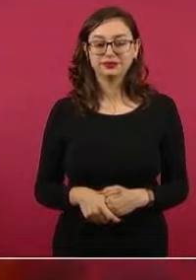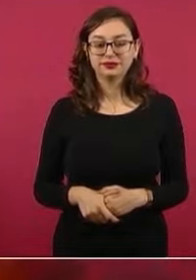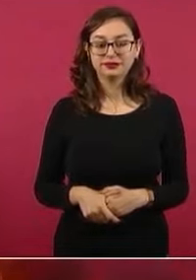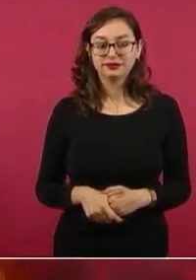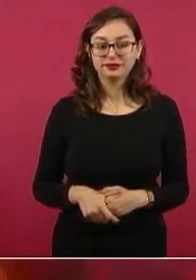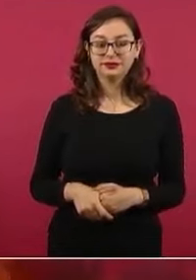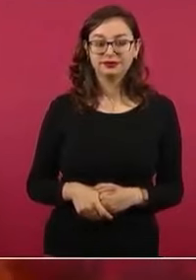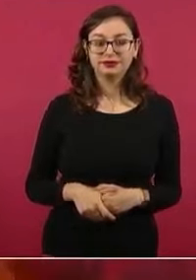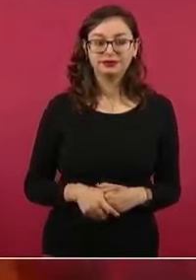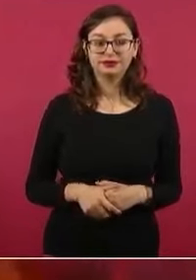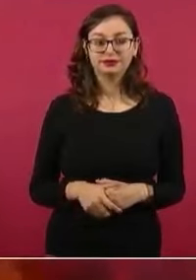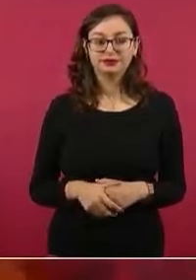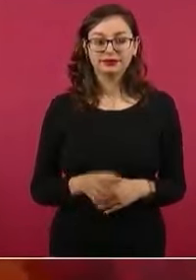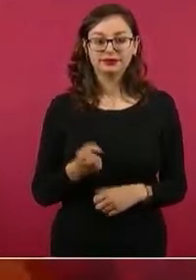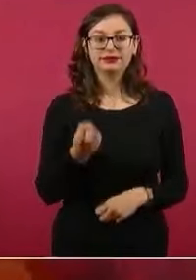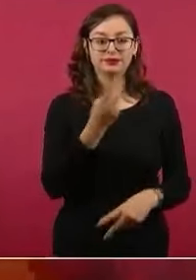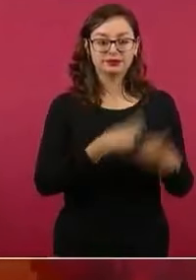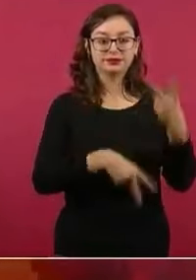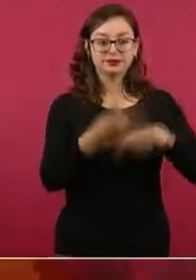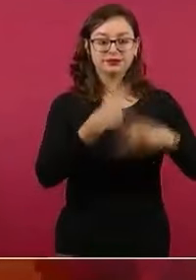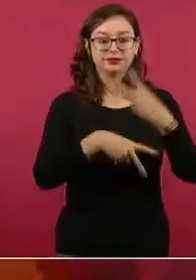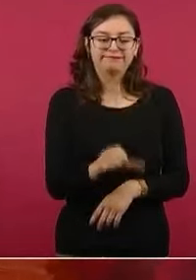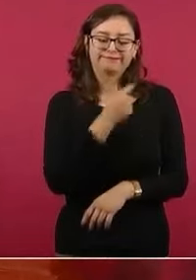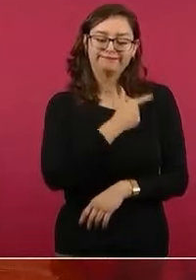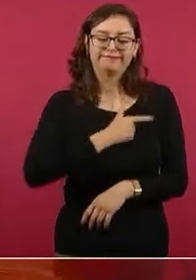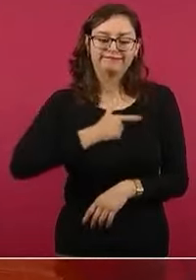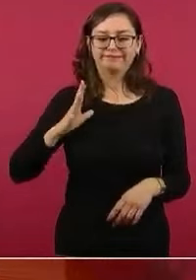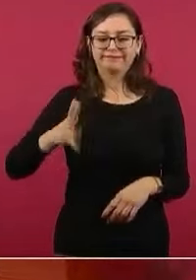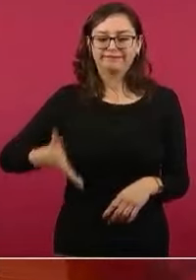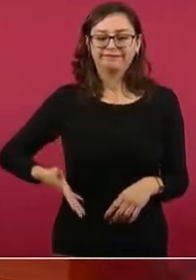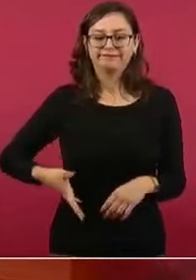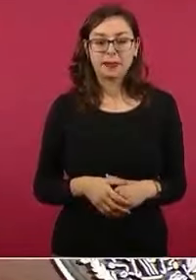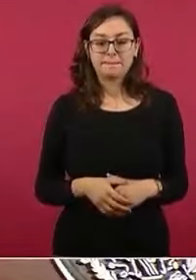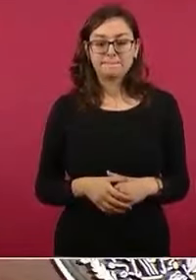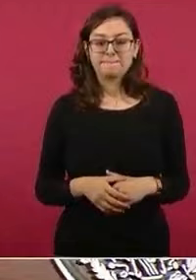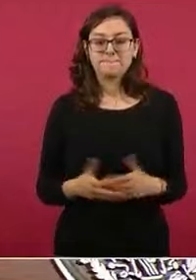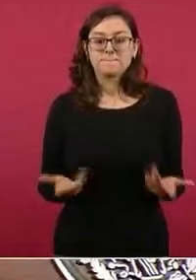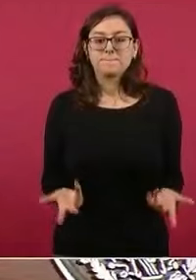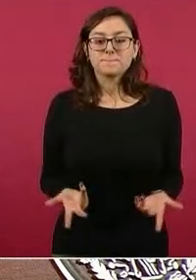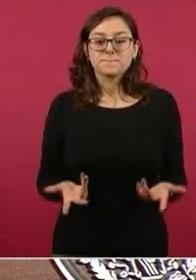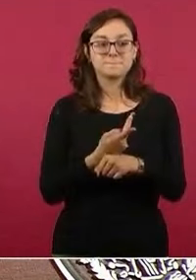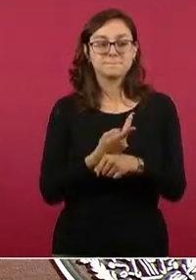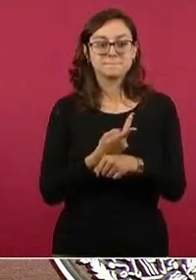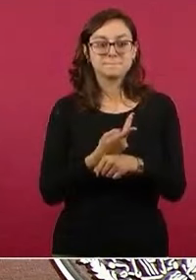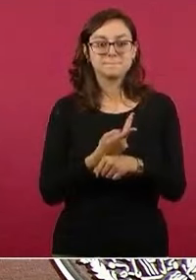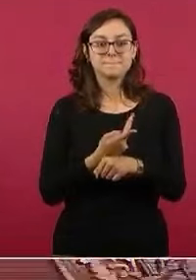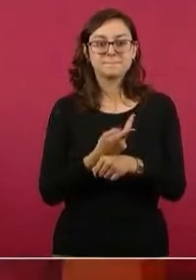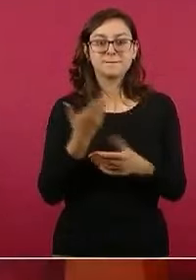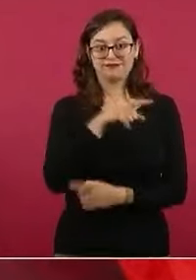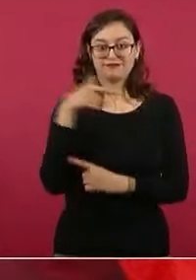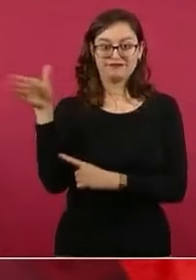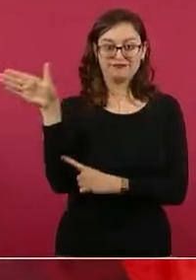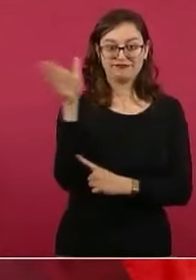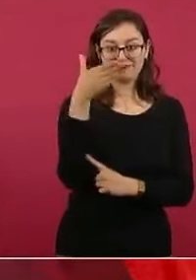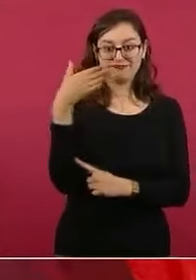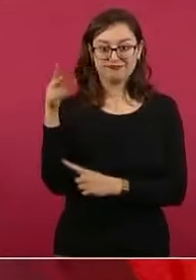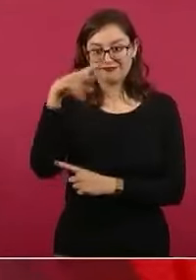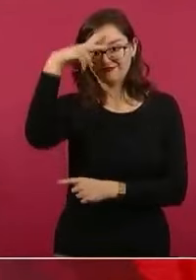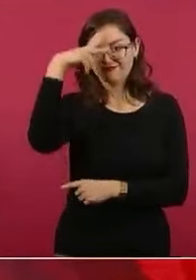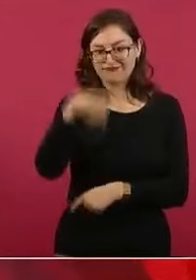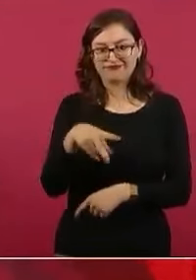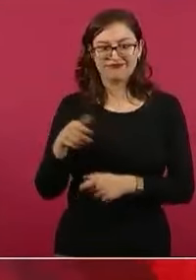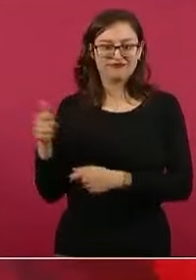va a estar con nosotros y nos da mucho gusto porque cuando triunfaron sacó la bandera de México y